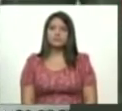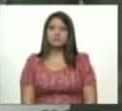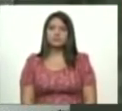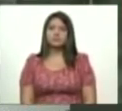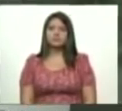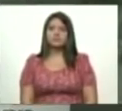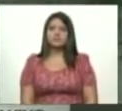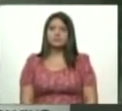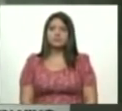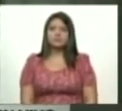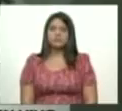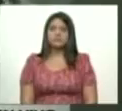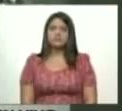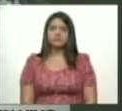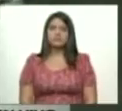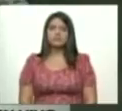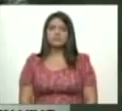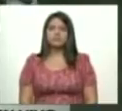Procedemos